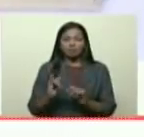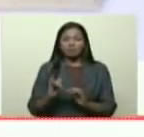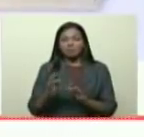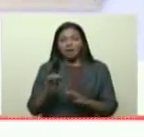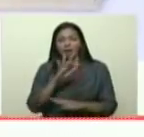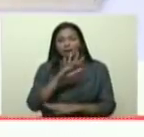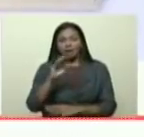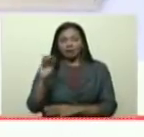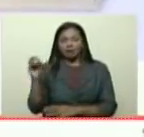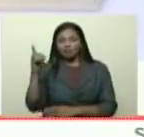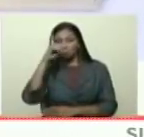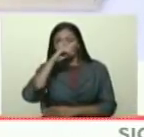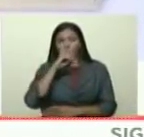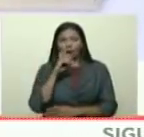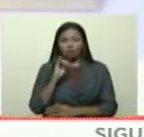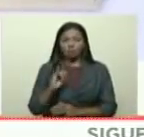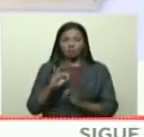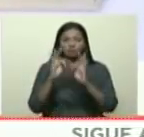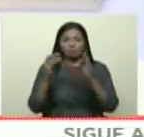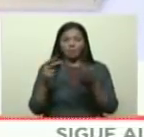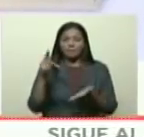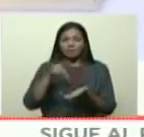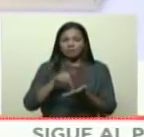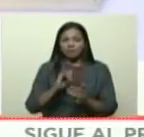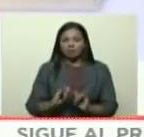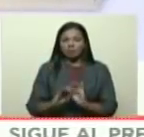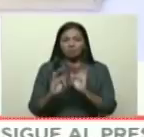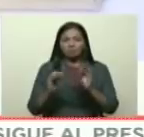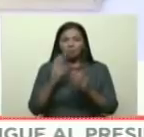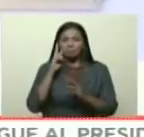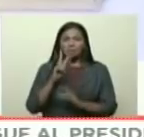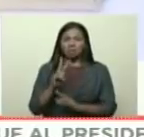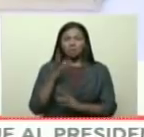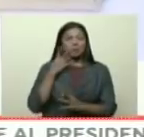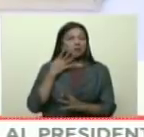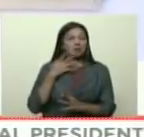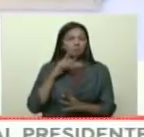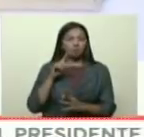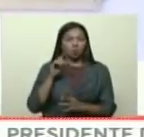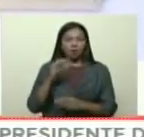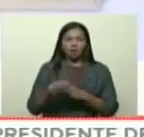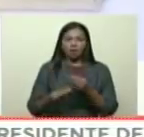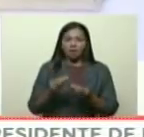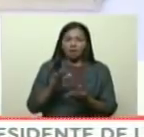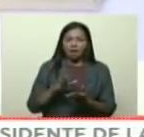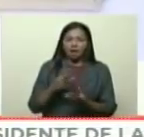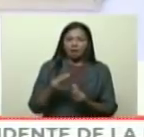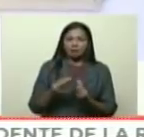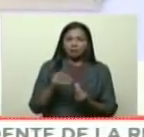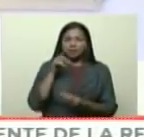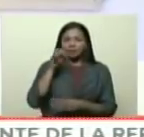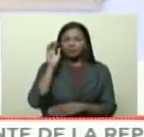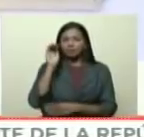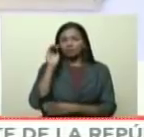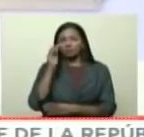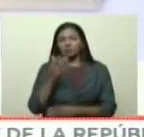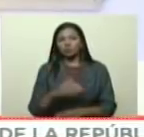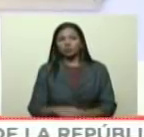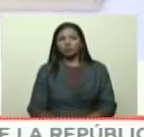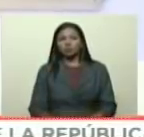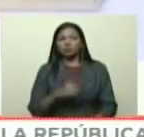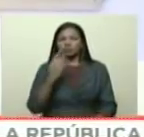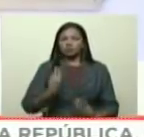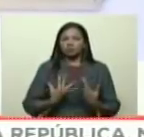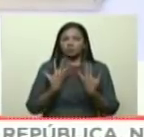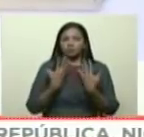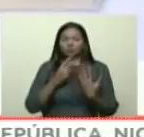años. Venir al presente, pero siempre estar visualizando lo que está por hacer, el futuro, y esa energía es